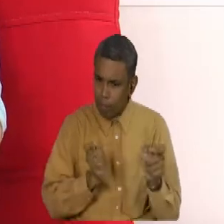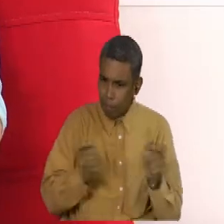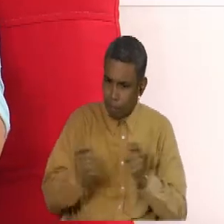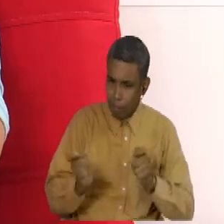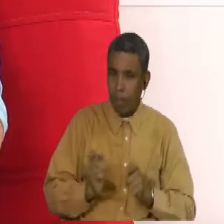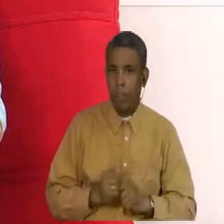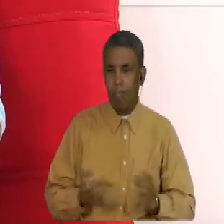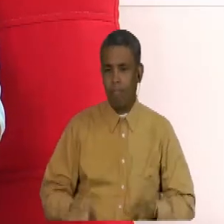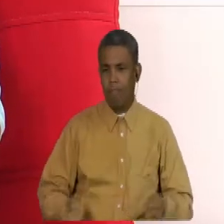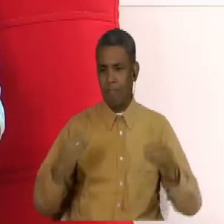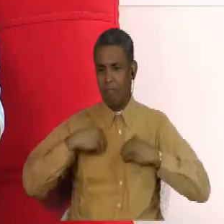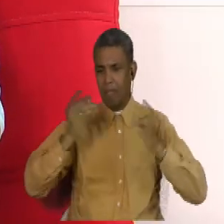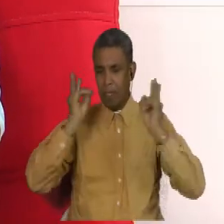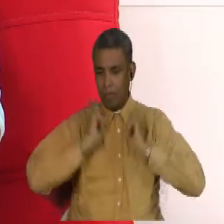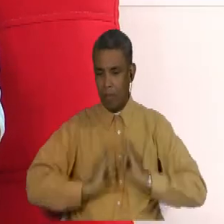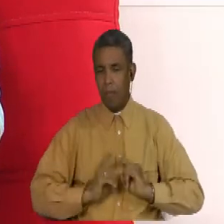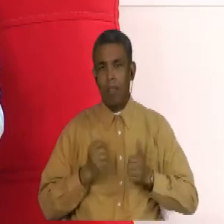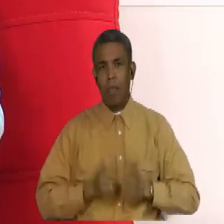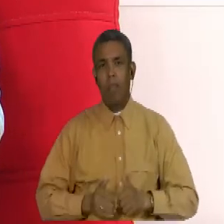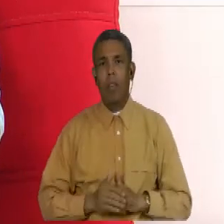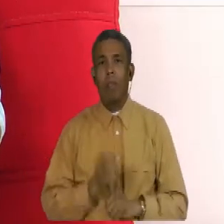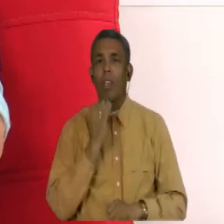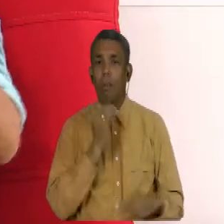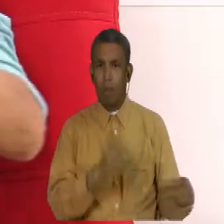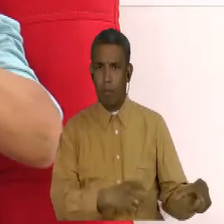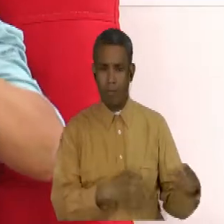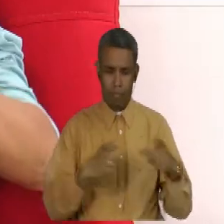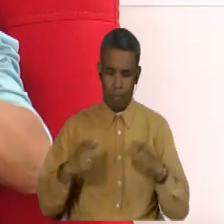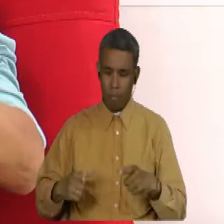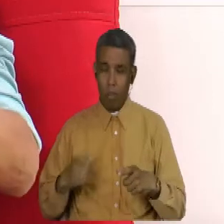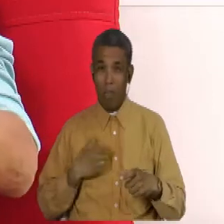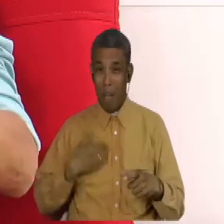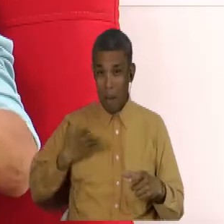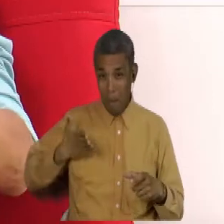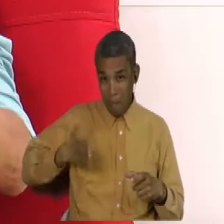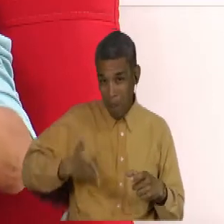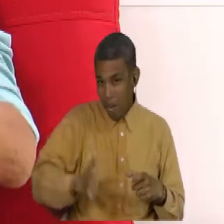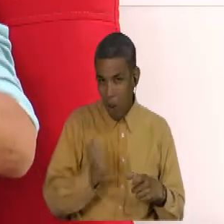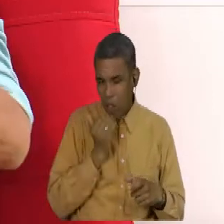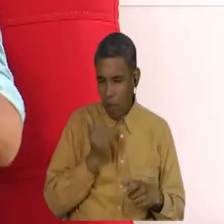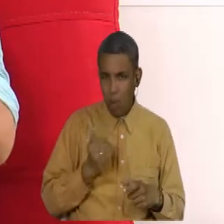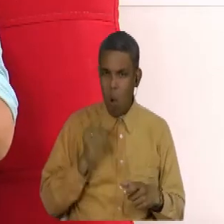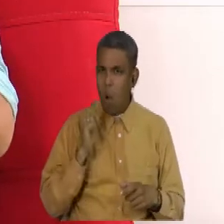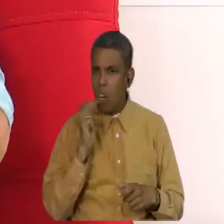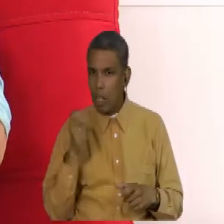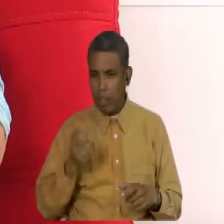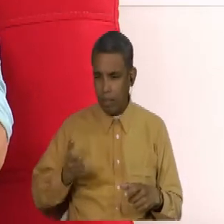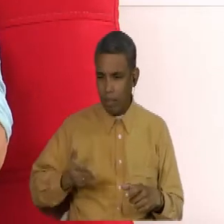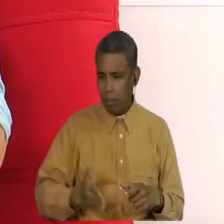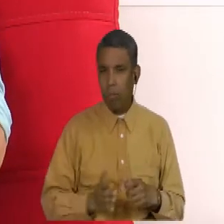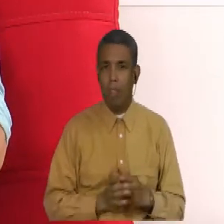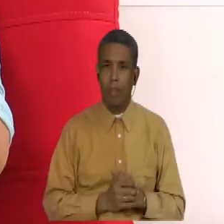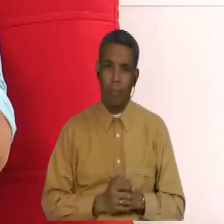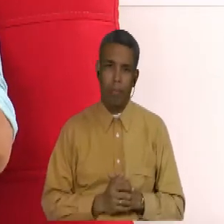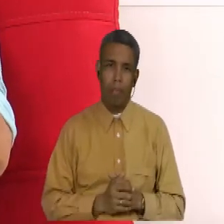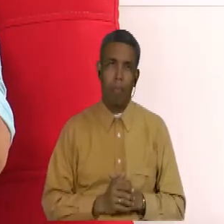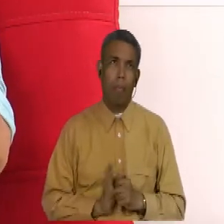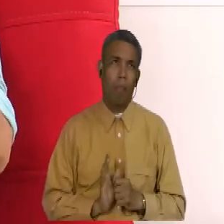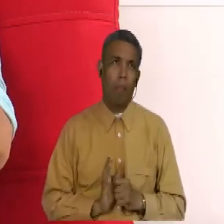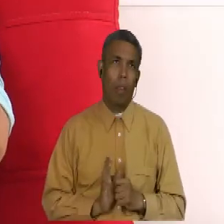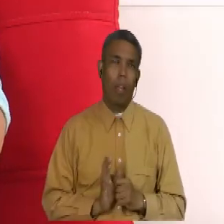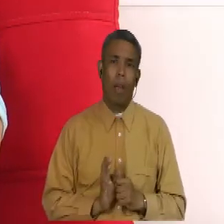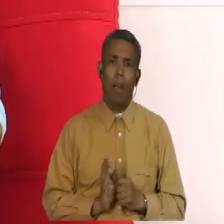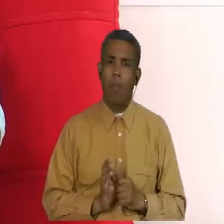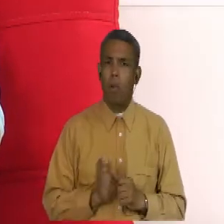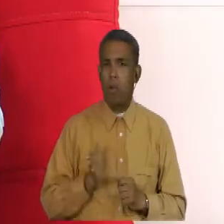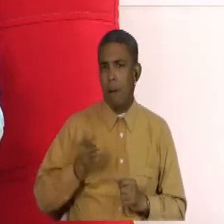pone una proteína, ¿sí? Debe acompañarla de un carbohidrato y no de 2 o 3 carbohidratos. Entonces, ¿qué hacemos